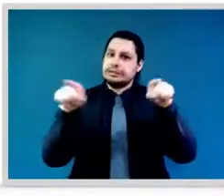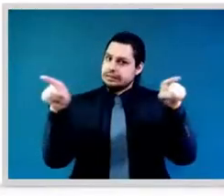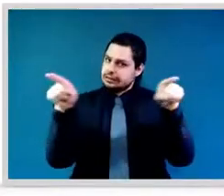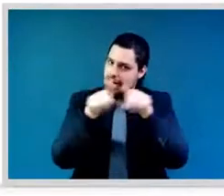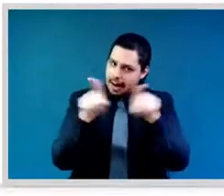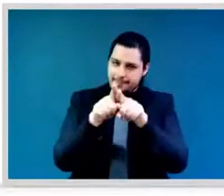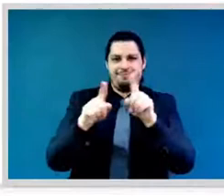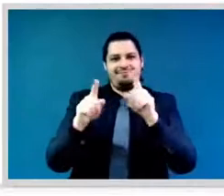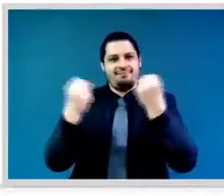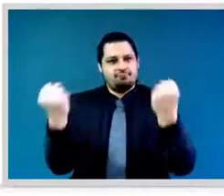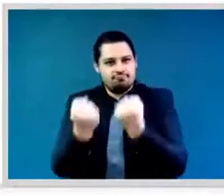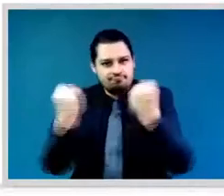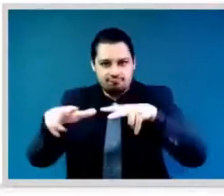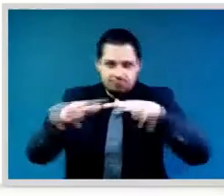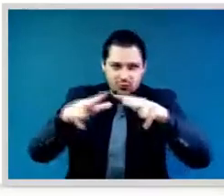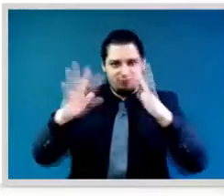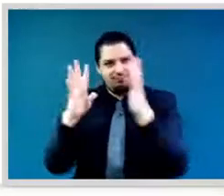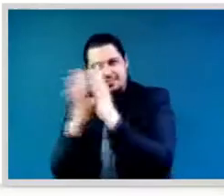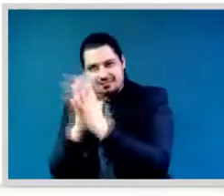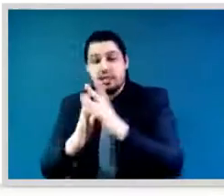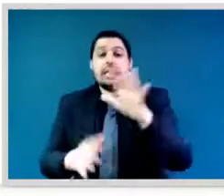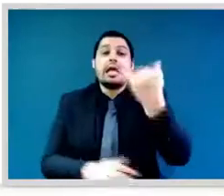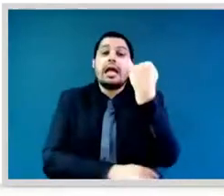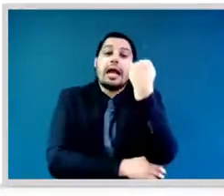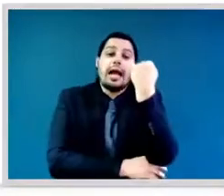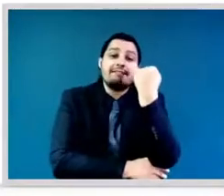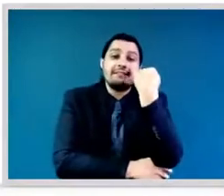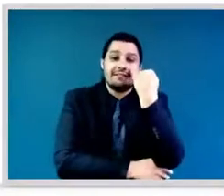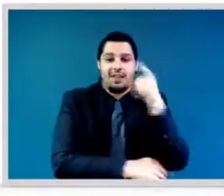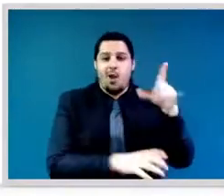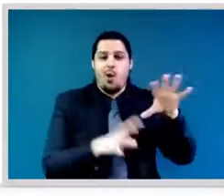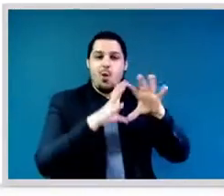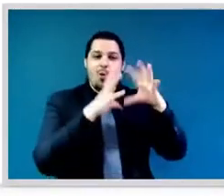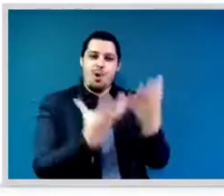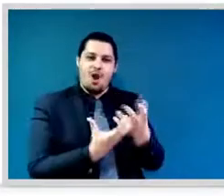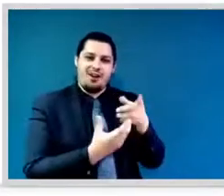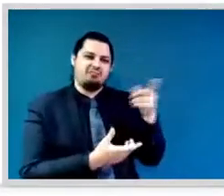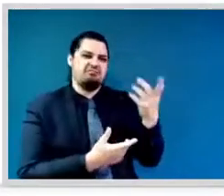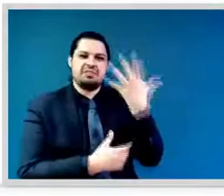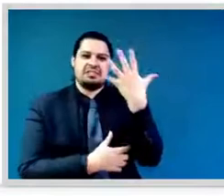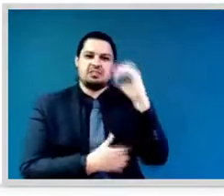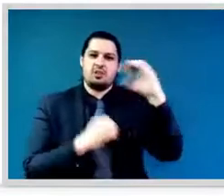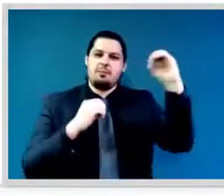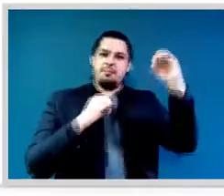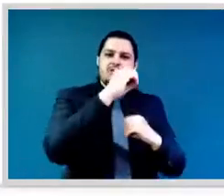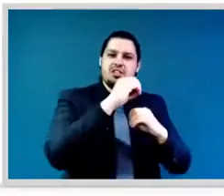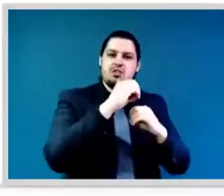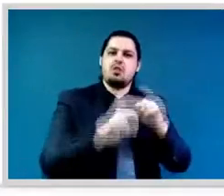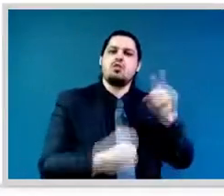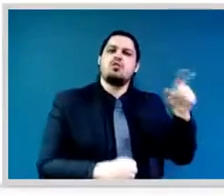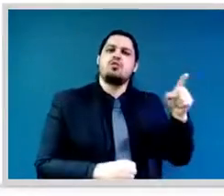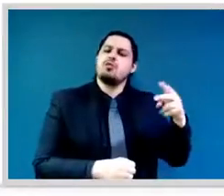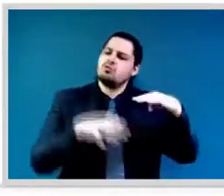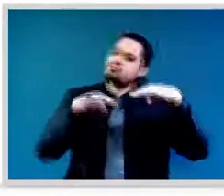o la mirada de la mitad de una población mundial está fuera de donde se decide el